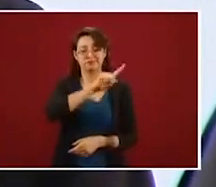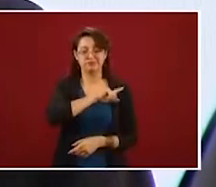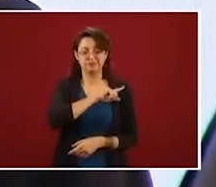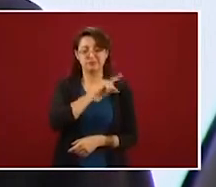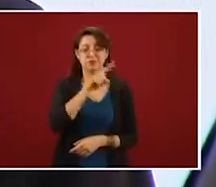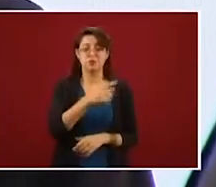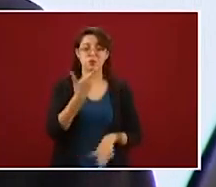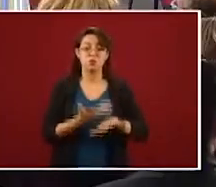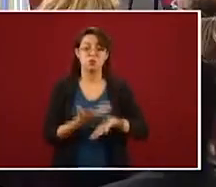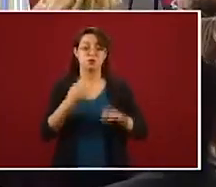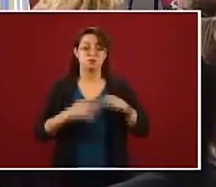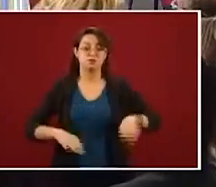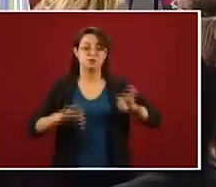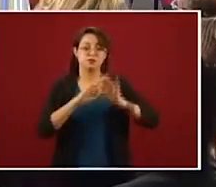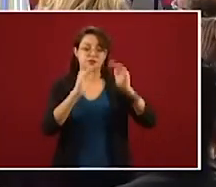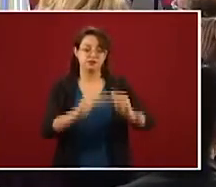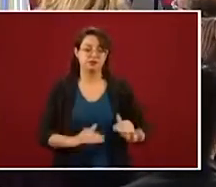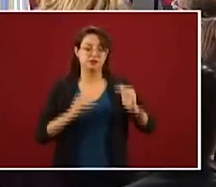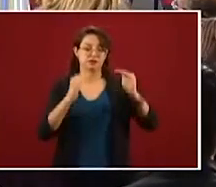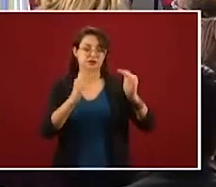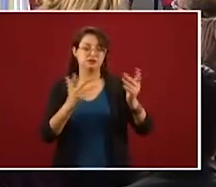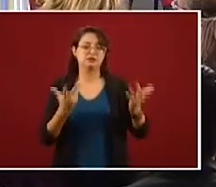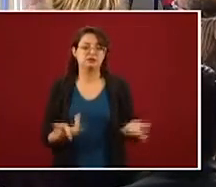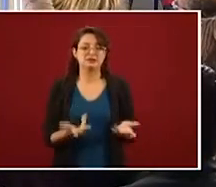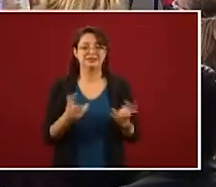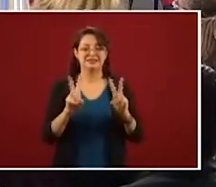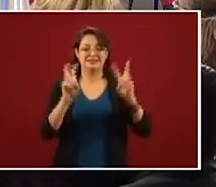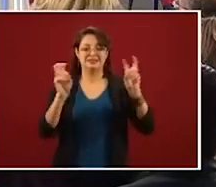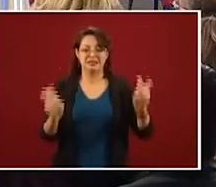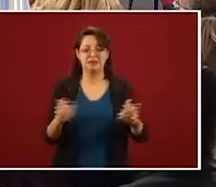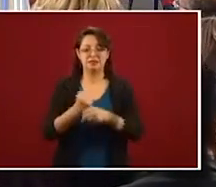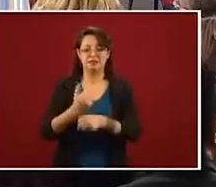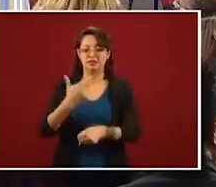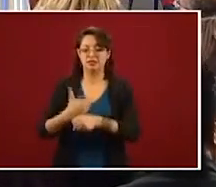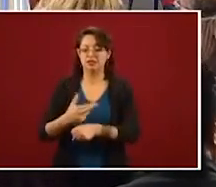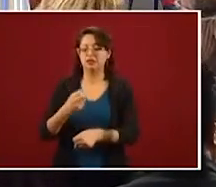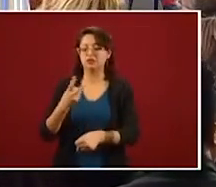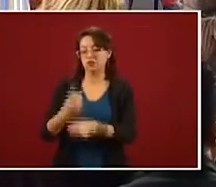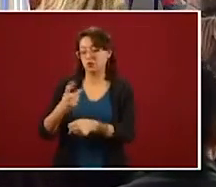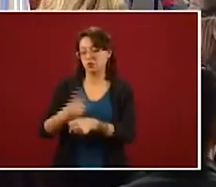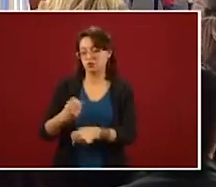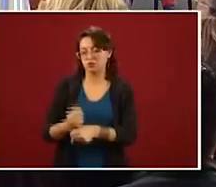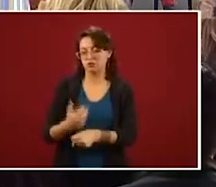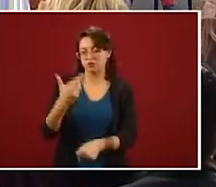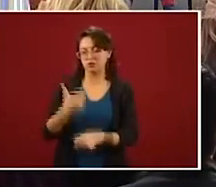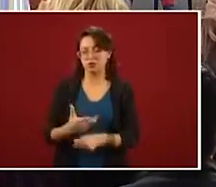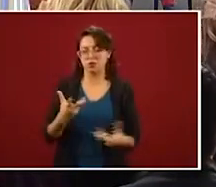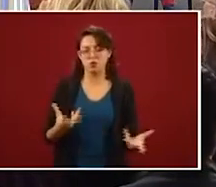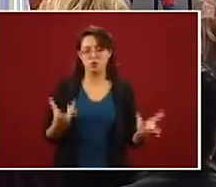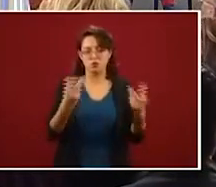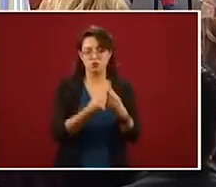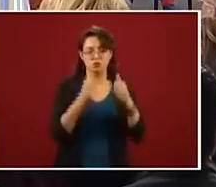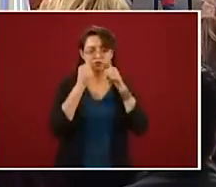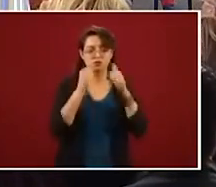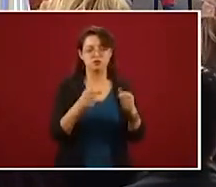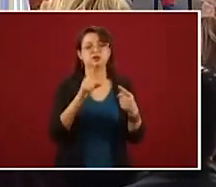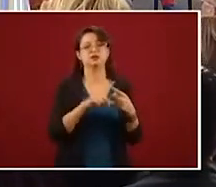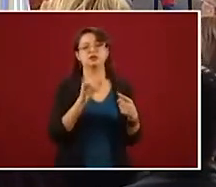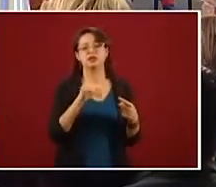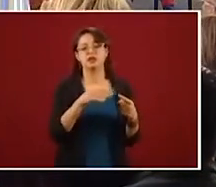tan relevante todo este trabajo que el presidente encabeza junto con los secretarios y subsecretarios de salud, es en el IMSS, en el ISSSTE